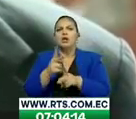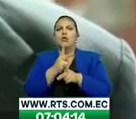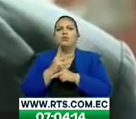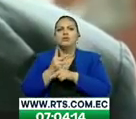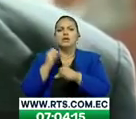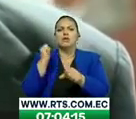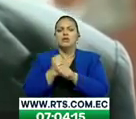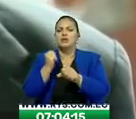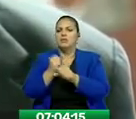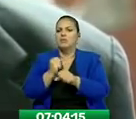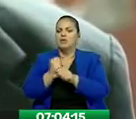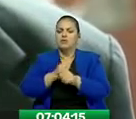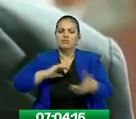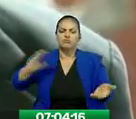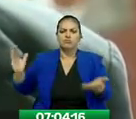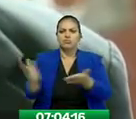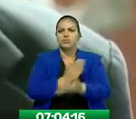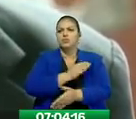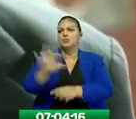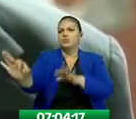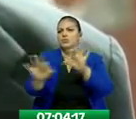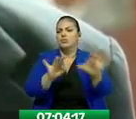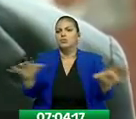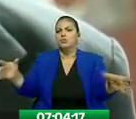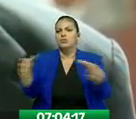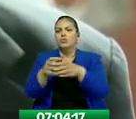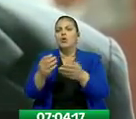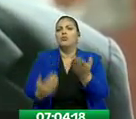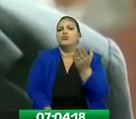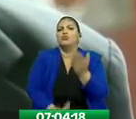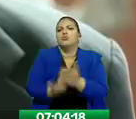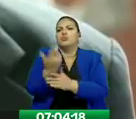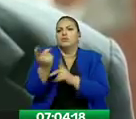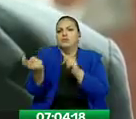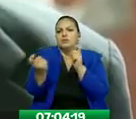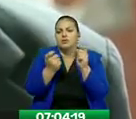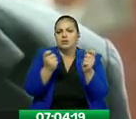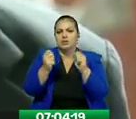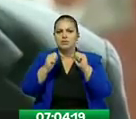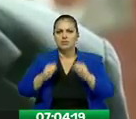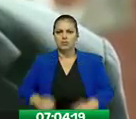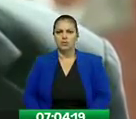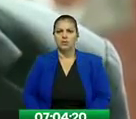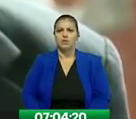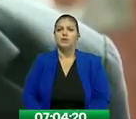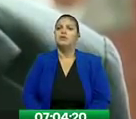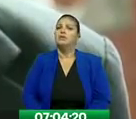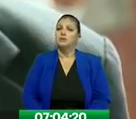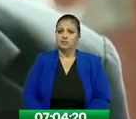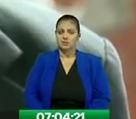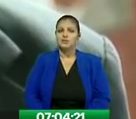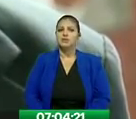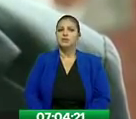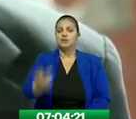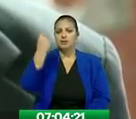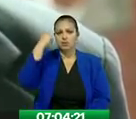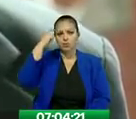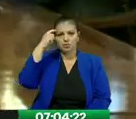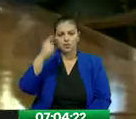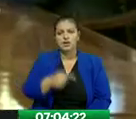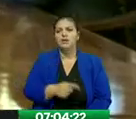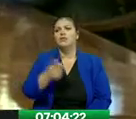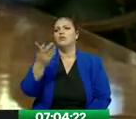para que estén las centrales sindicales que existen en el Ecuador, las cámaras del Ecuador y el gobierno